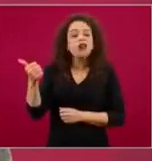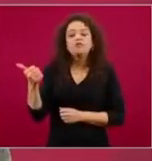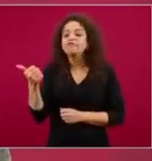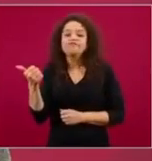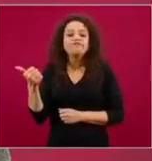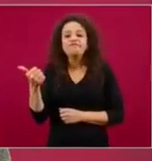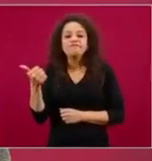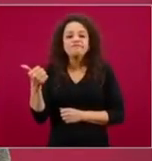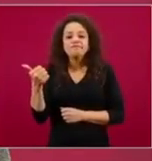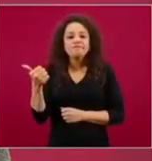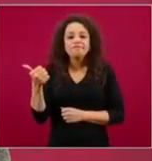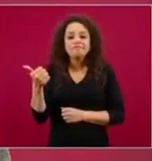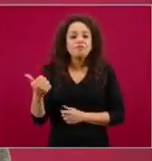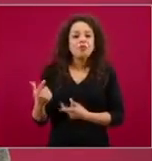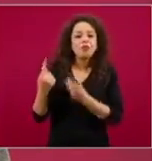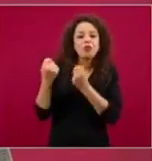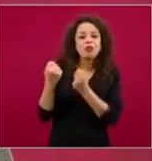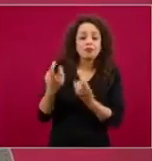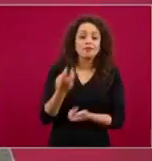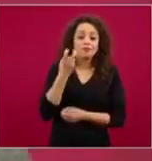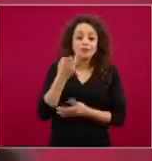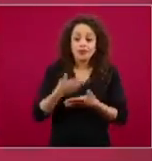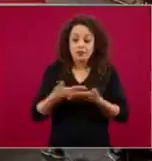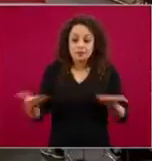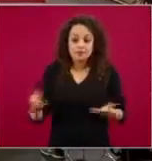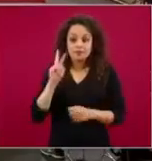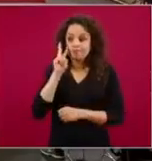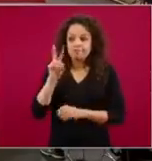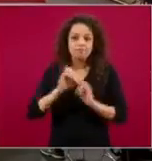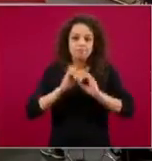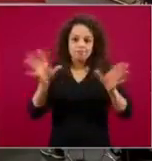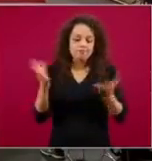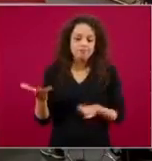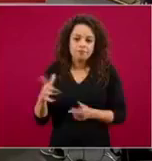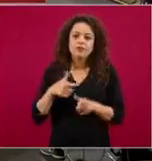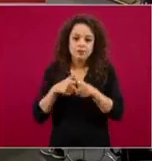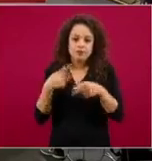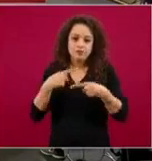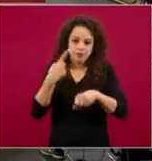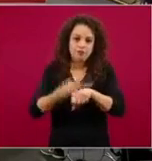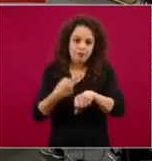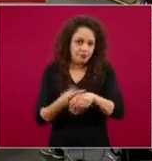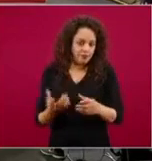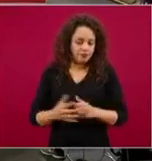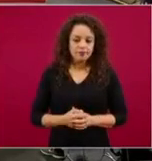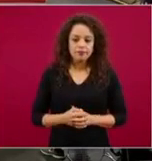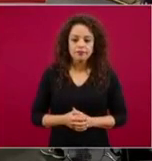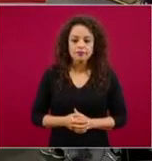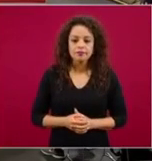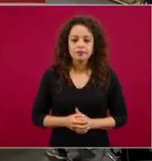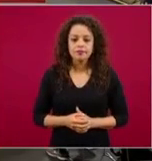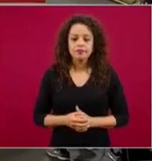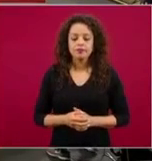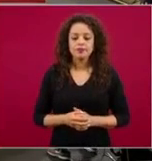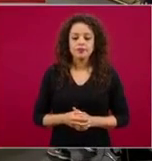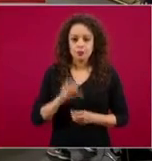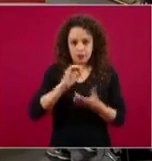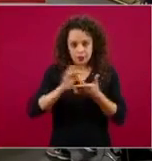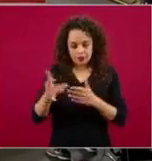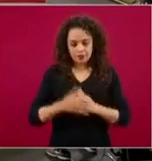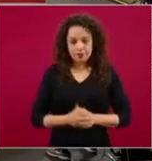no han sido tan favorables. Muchas gracias. Por favor, usted. Sí, luego vamos con